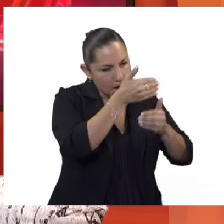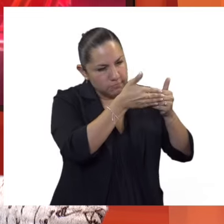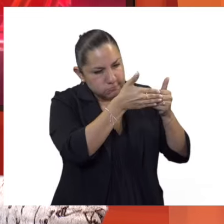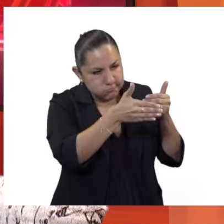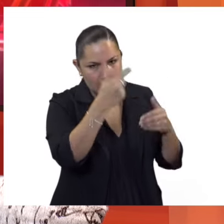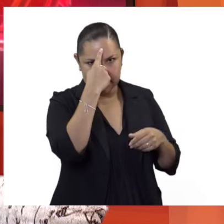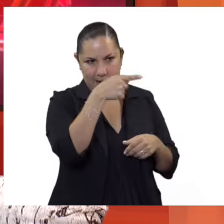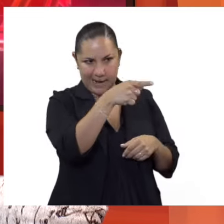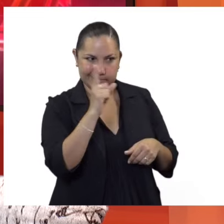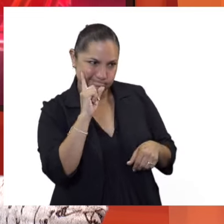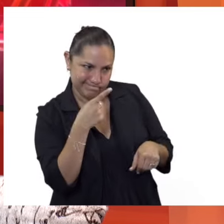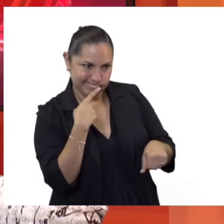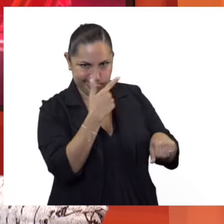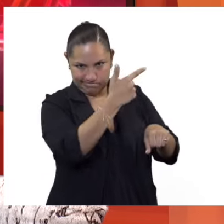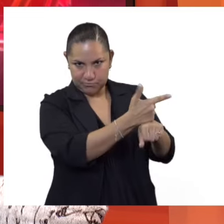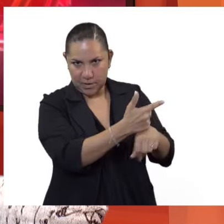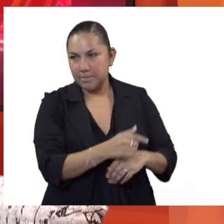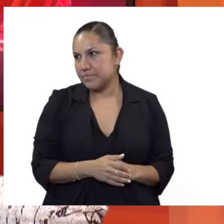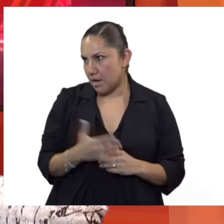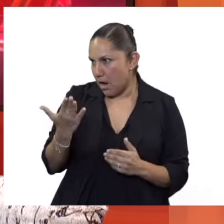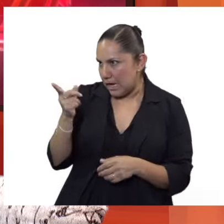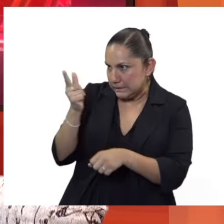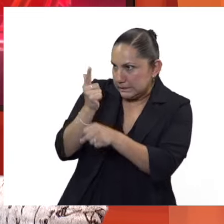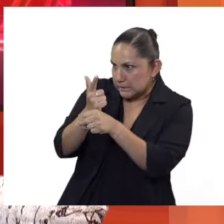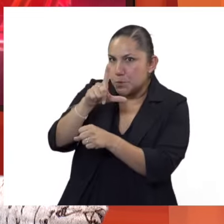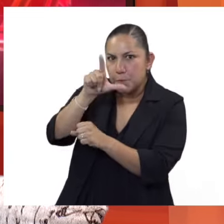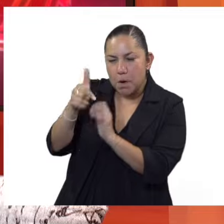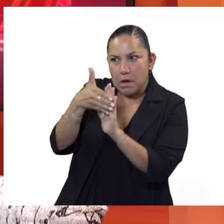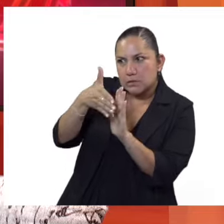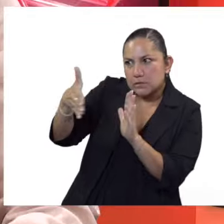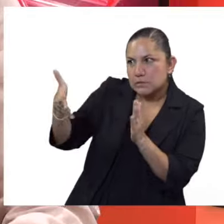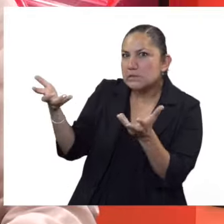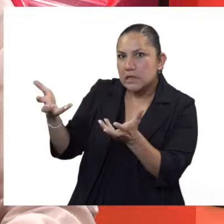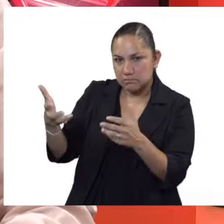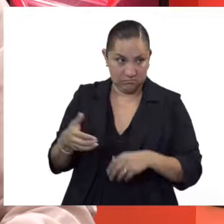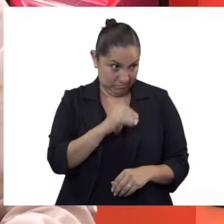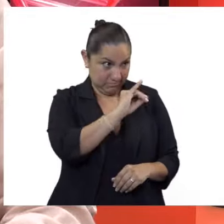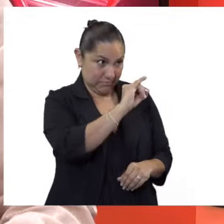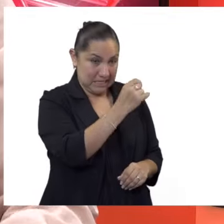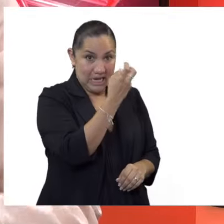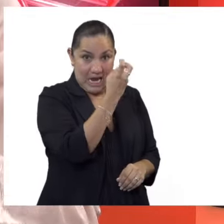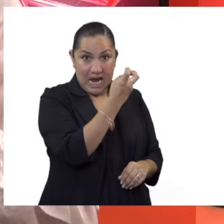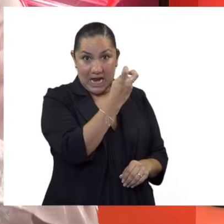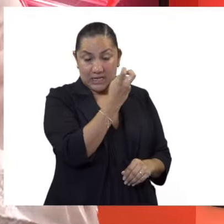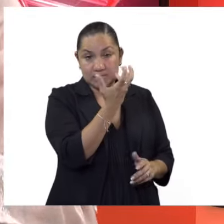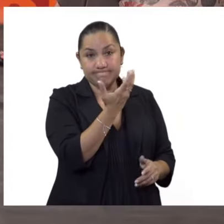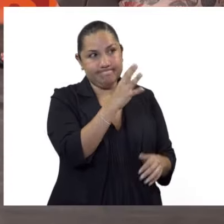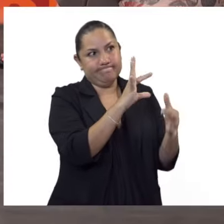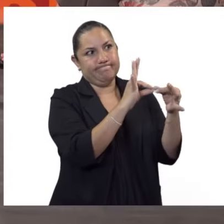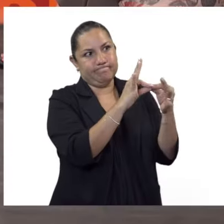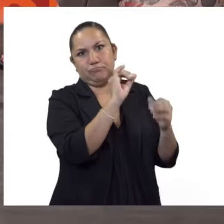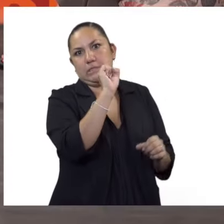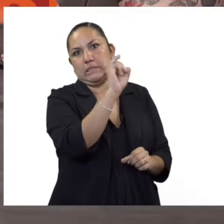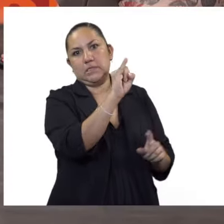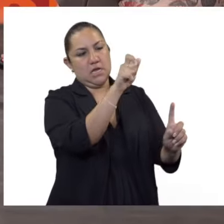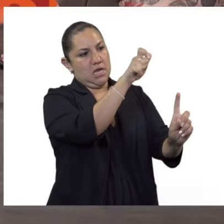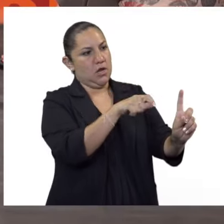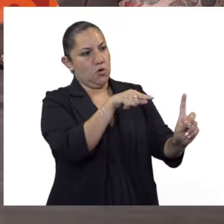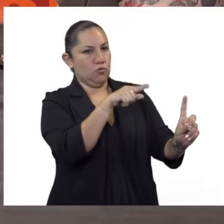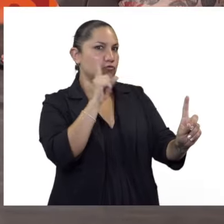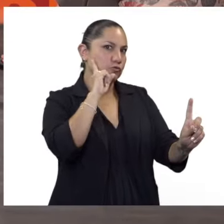sordera y todo lo que implica no en decir bueno Y ahora qué hacemos y y ahí es cuando te haces mil preguntas cuando te dicen que tu hijo es